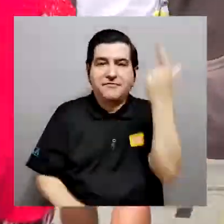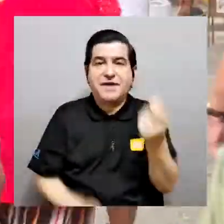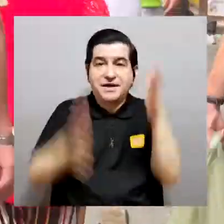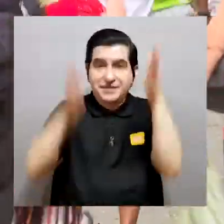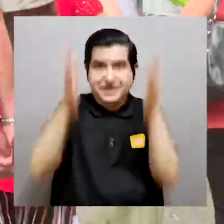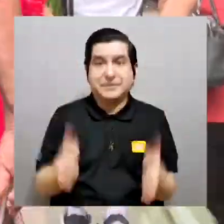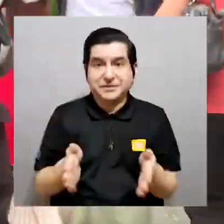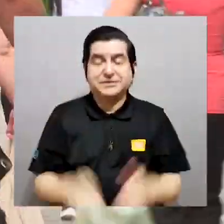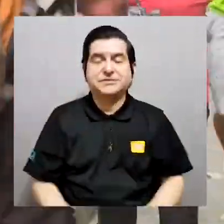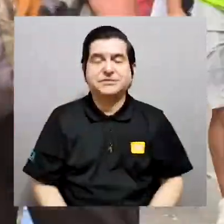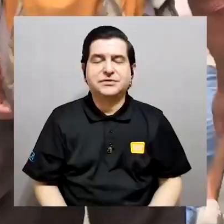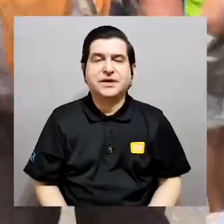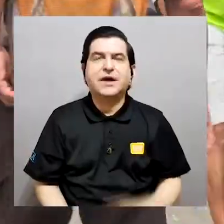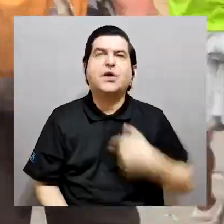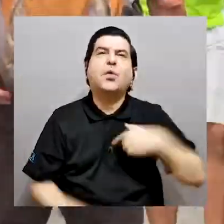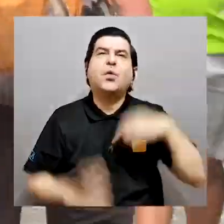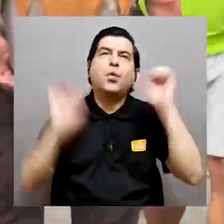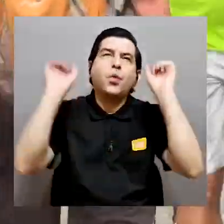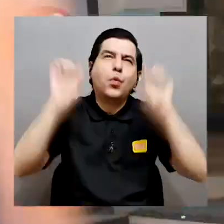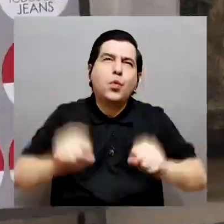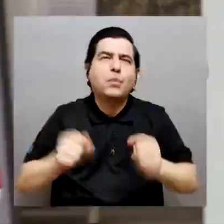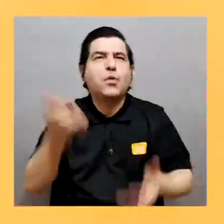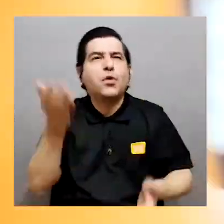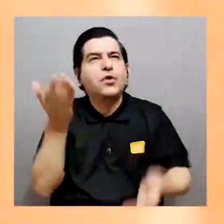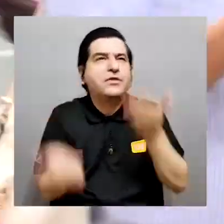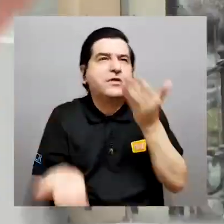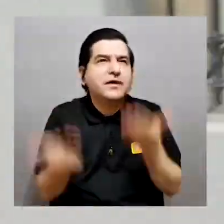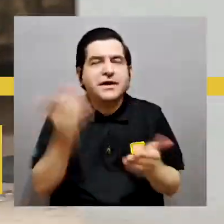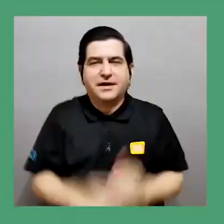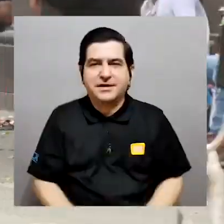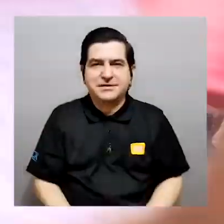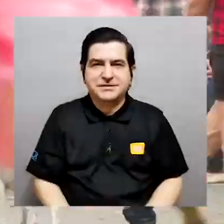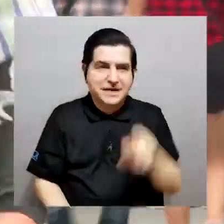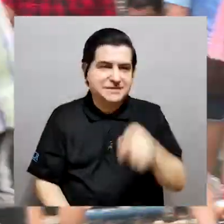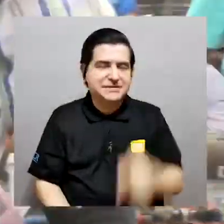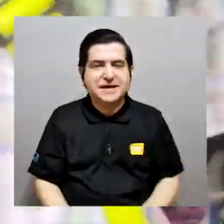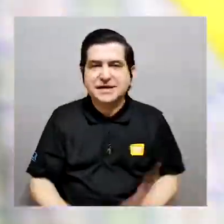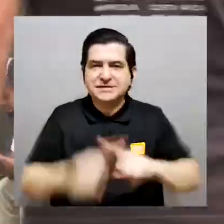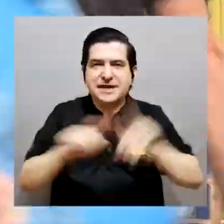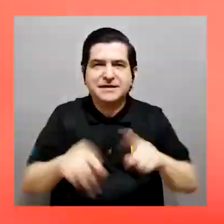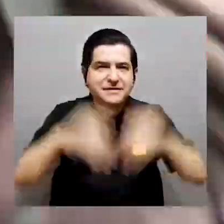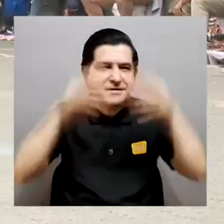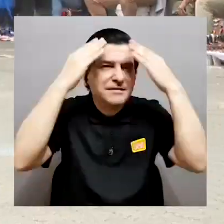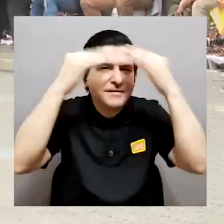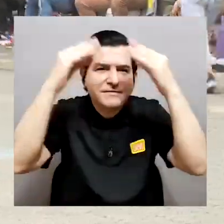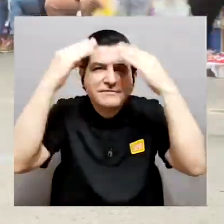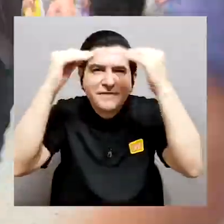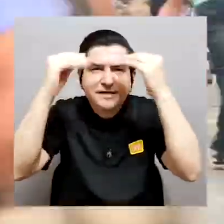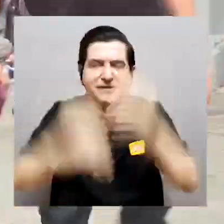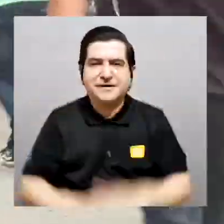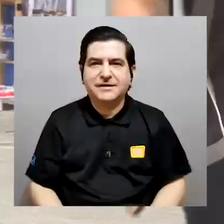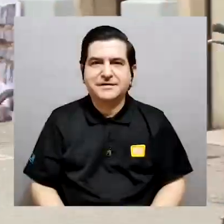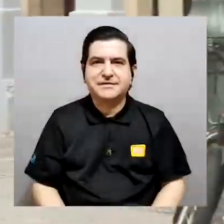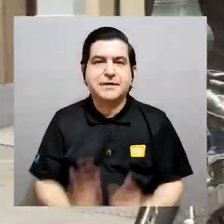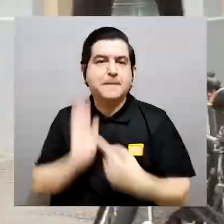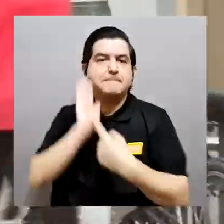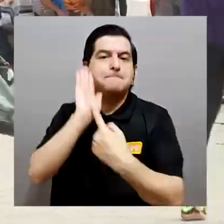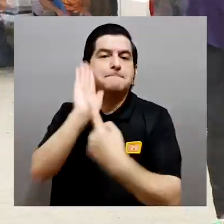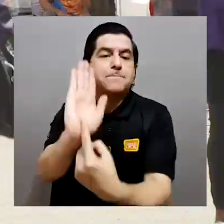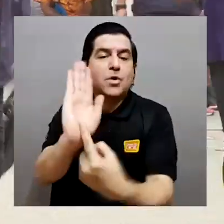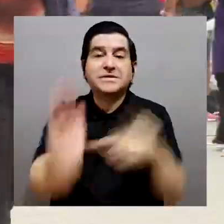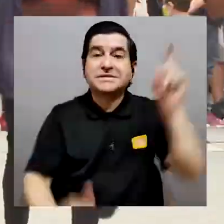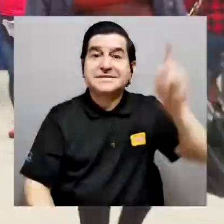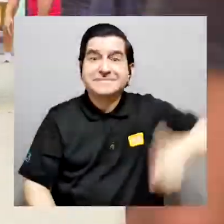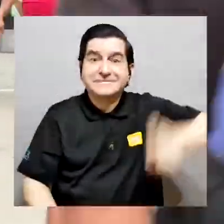¿verdad? Por lo que uno sí podría tomar estas señales, ¿verdad? Como señales de